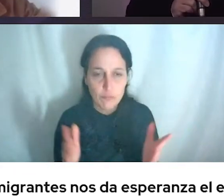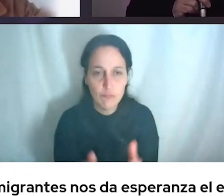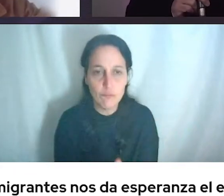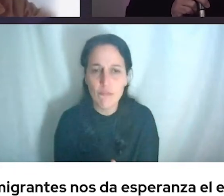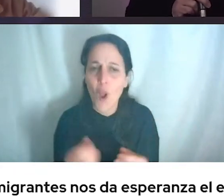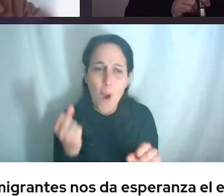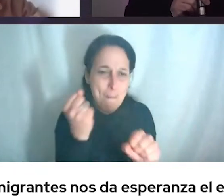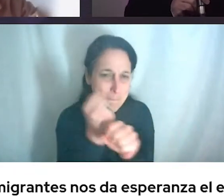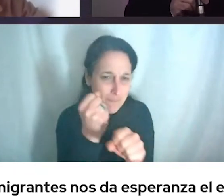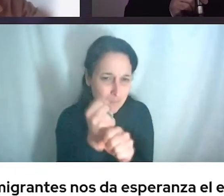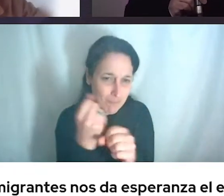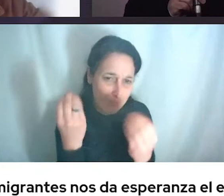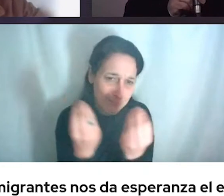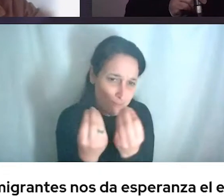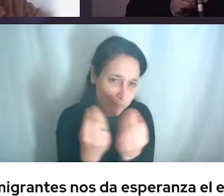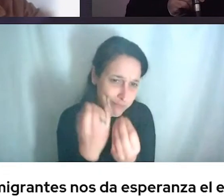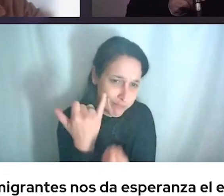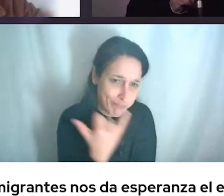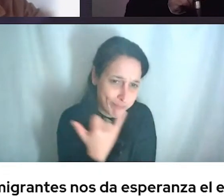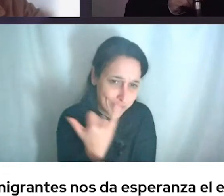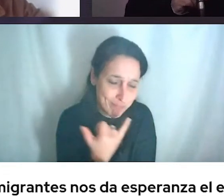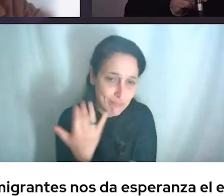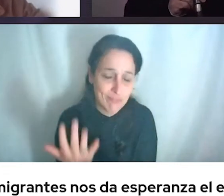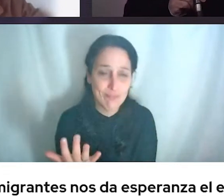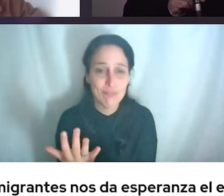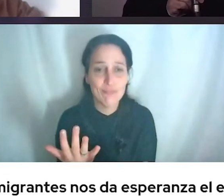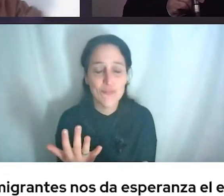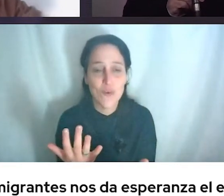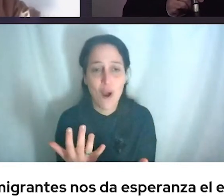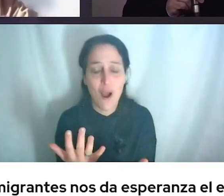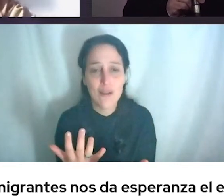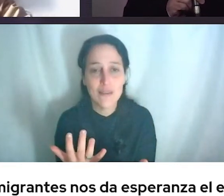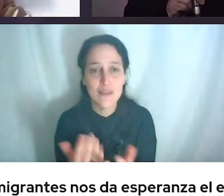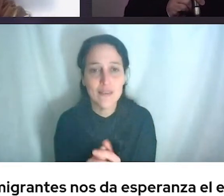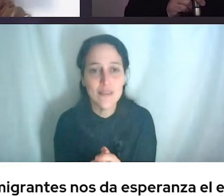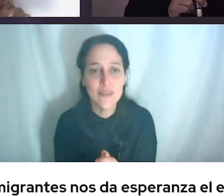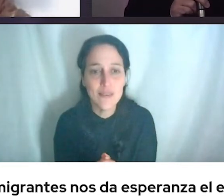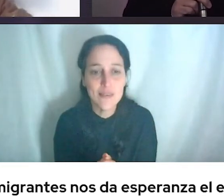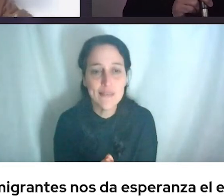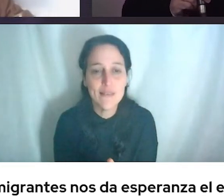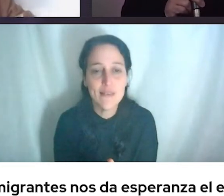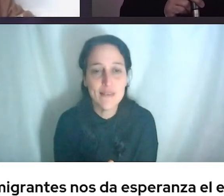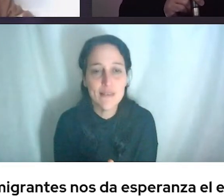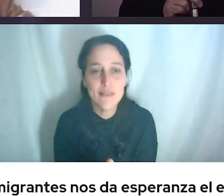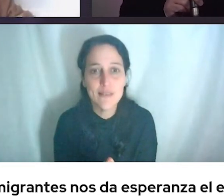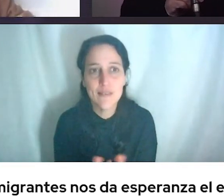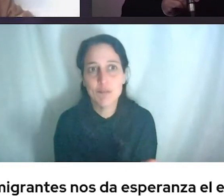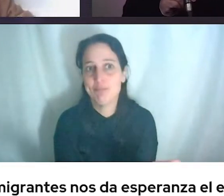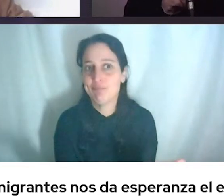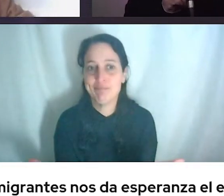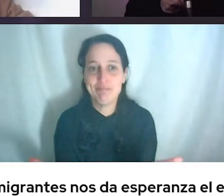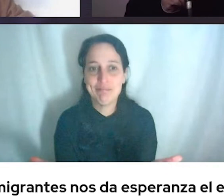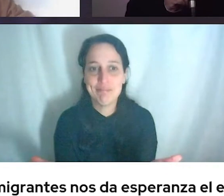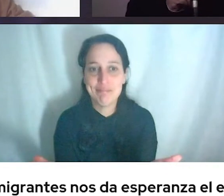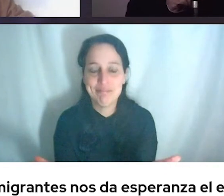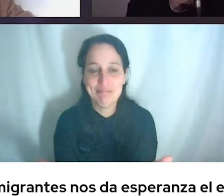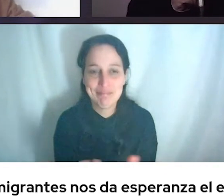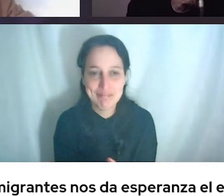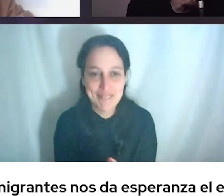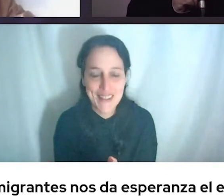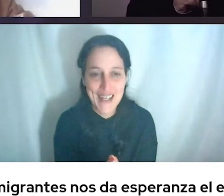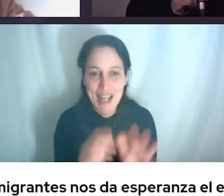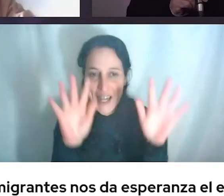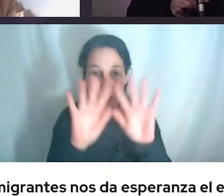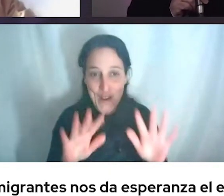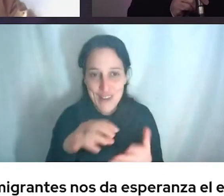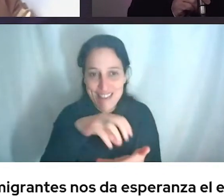hacer en este tema, ¿sí? Y nada, por eso ADA es un